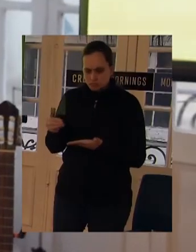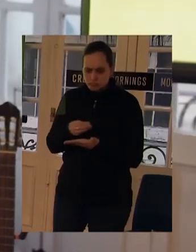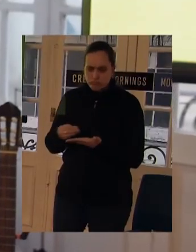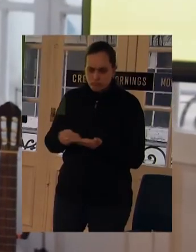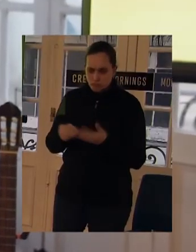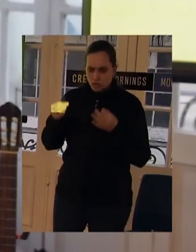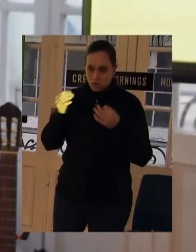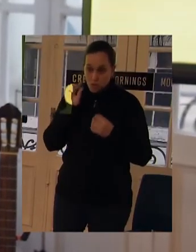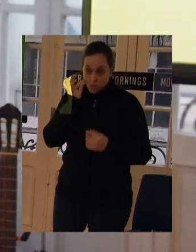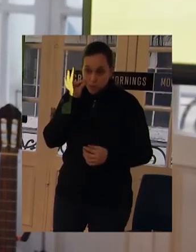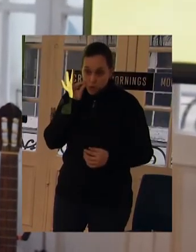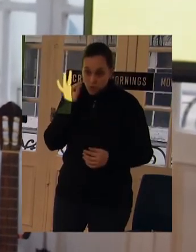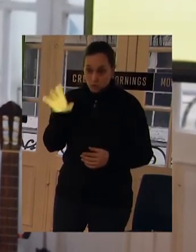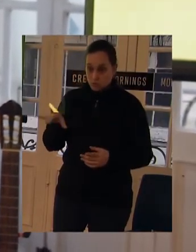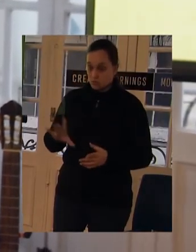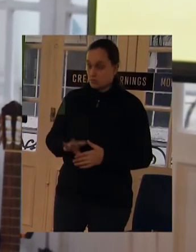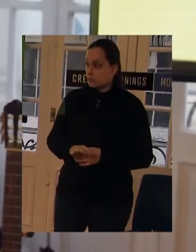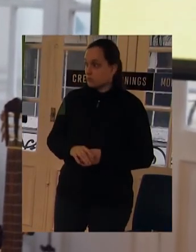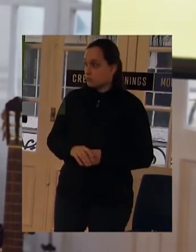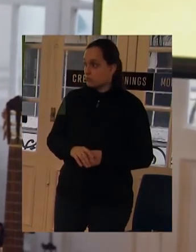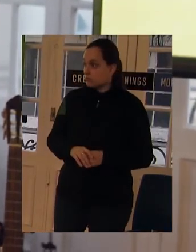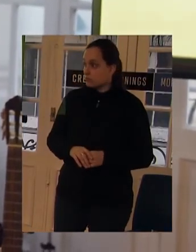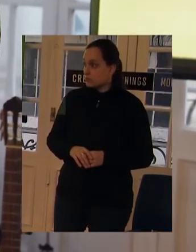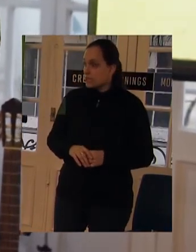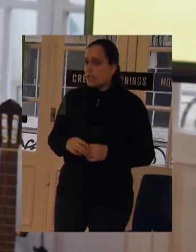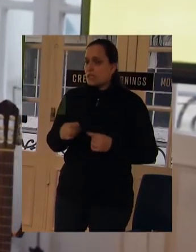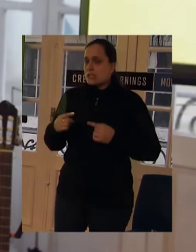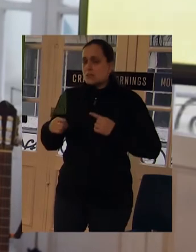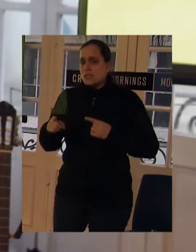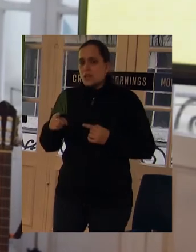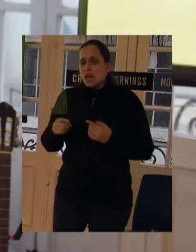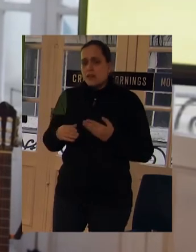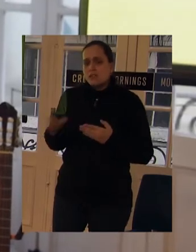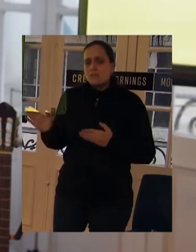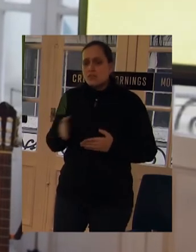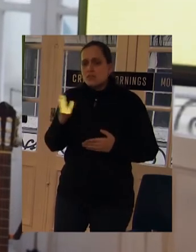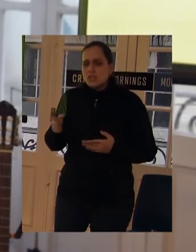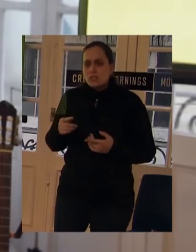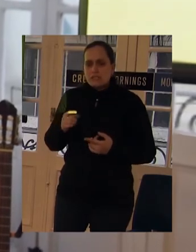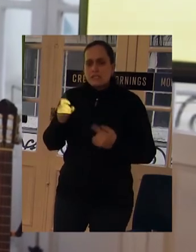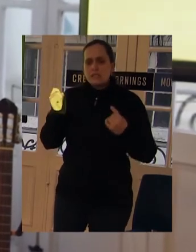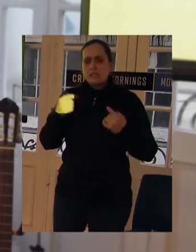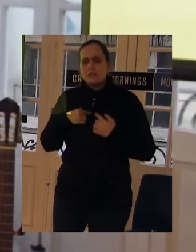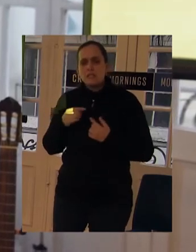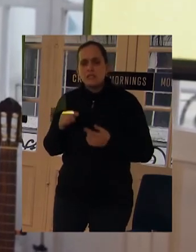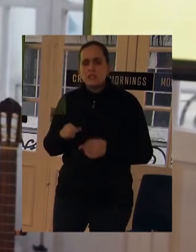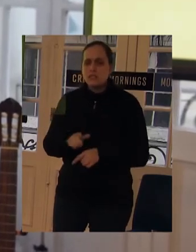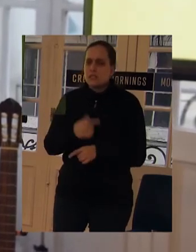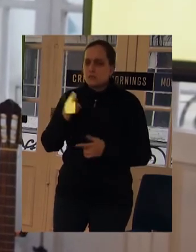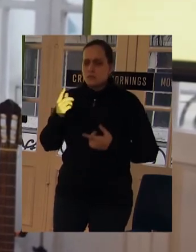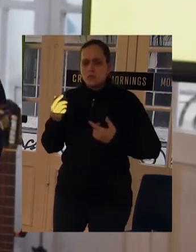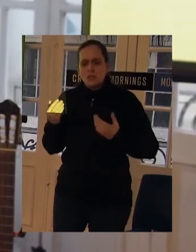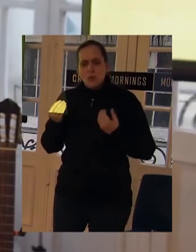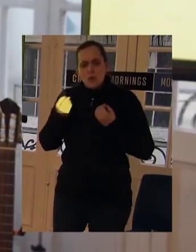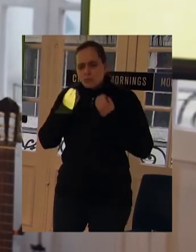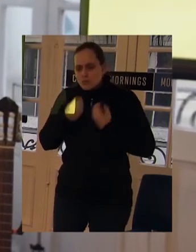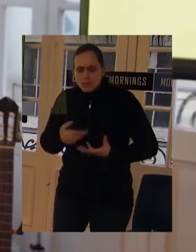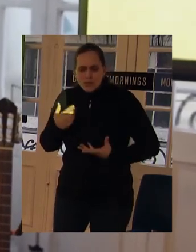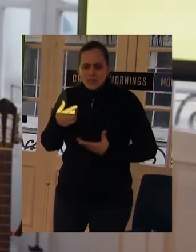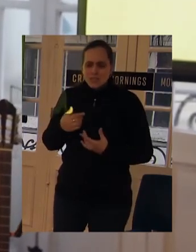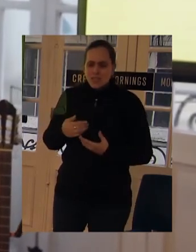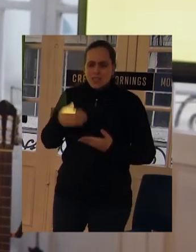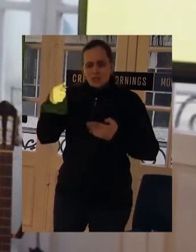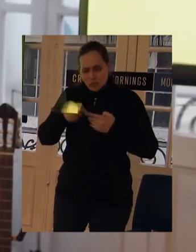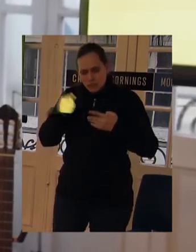pero había veces que había procesos que me costaban más, me llevaban más tiempo, que yo no entendía por qué, si yo estoy haciendo